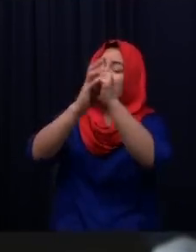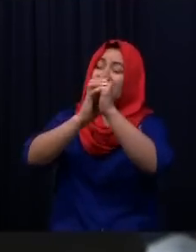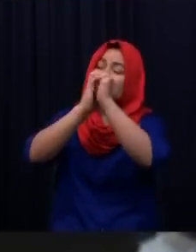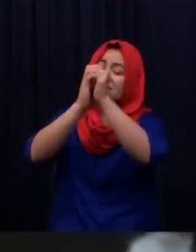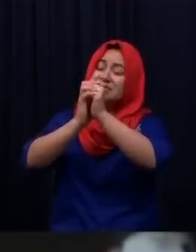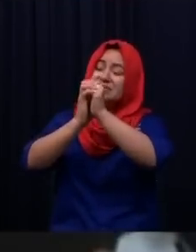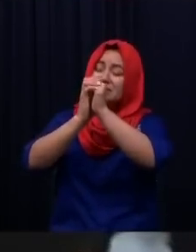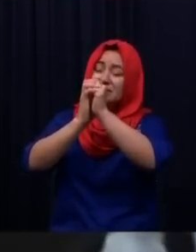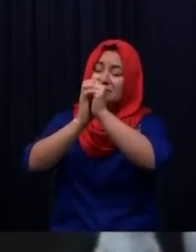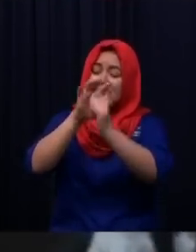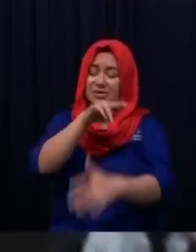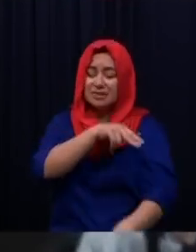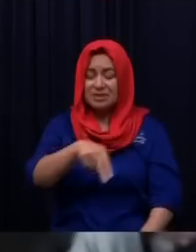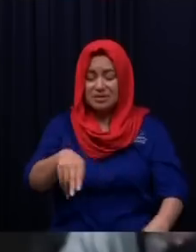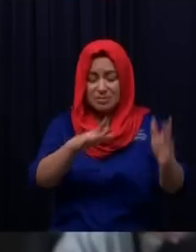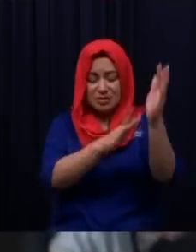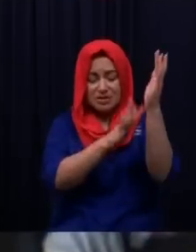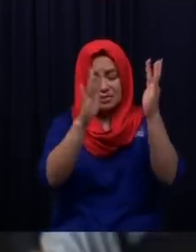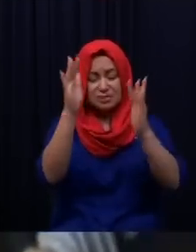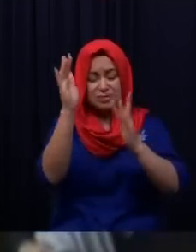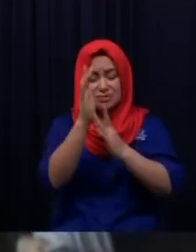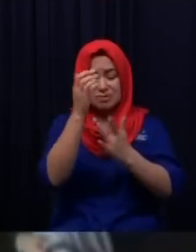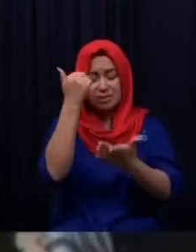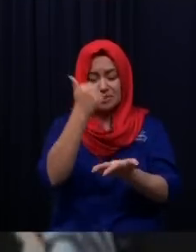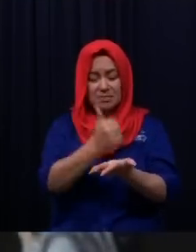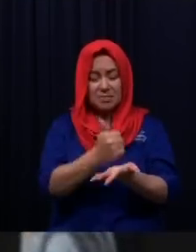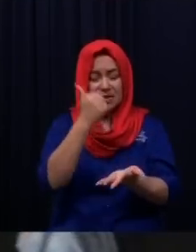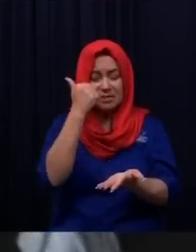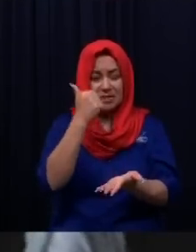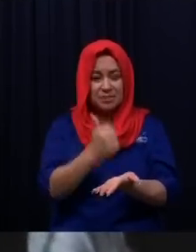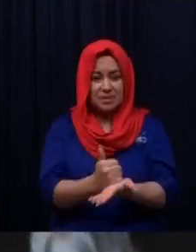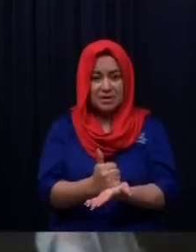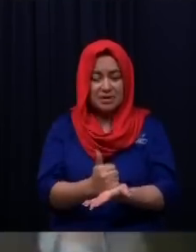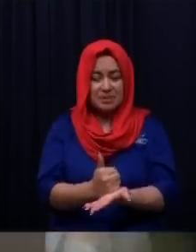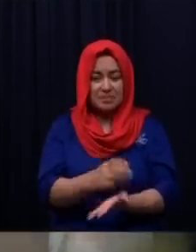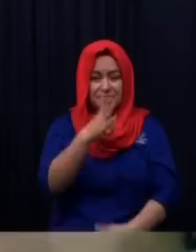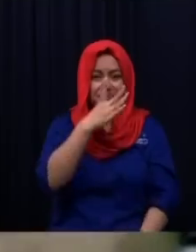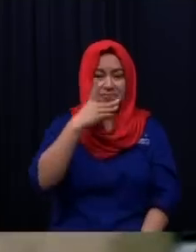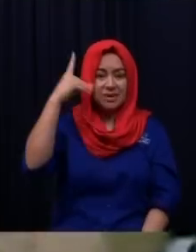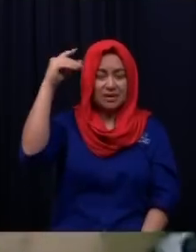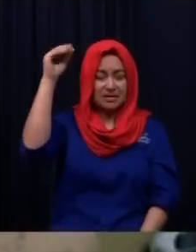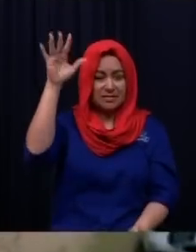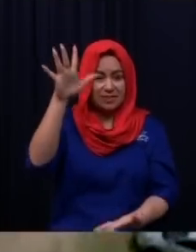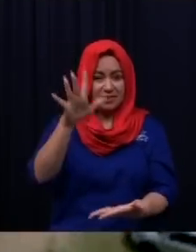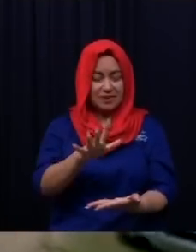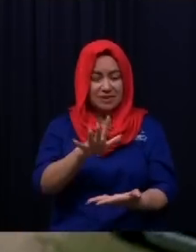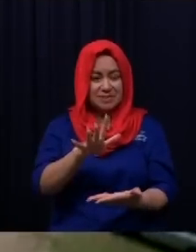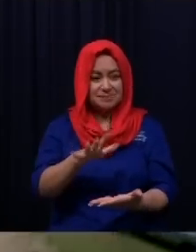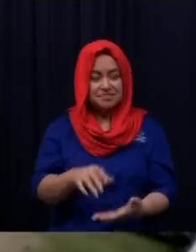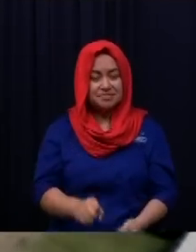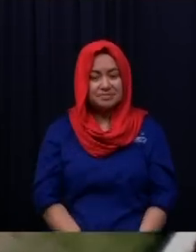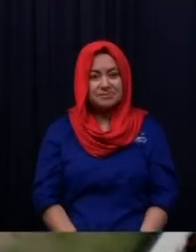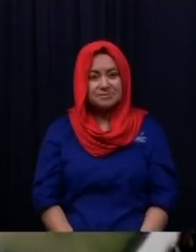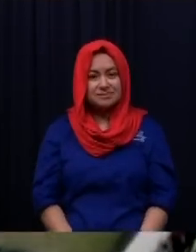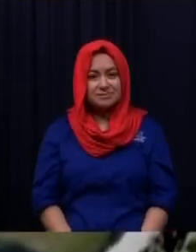Señor Jesús, en el nombre de Jesús. Amén. Dios le bendiga, hermano.